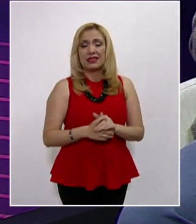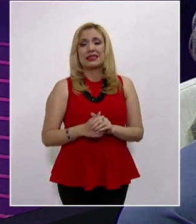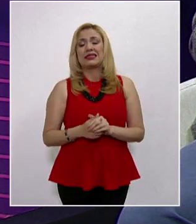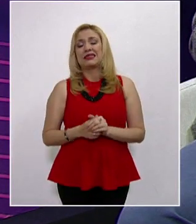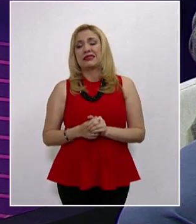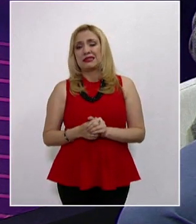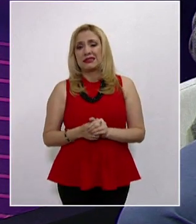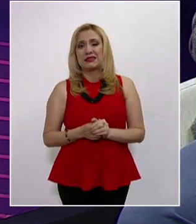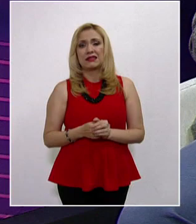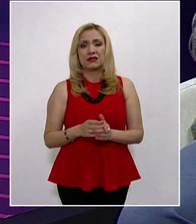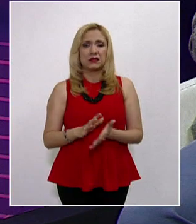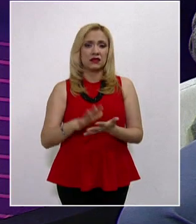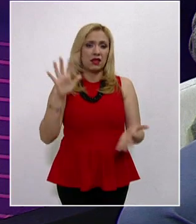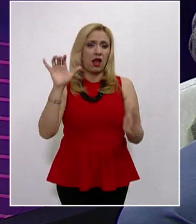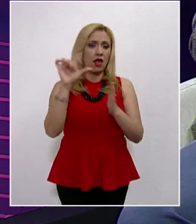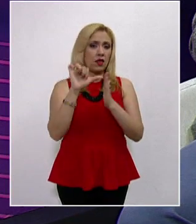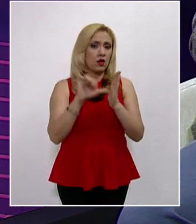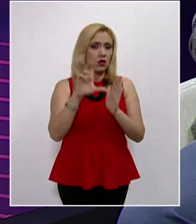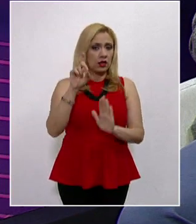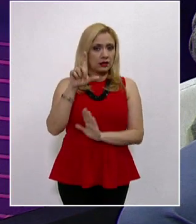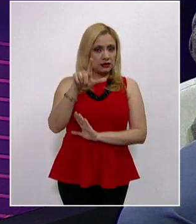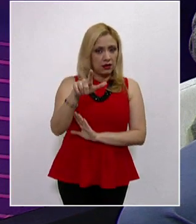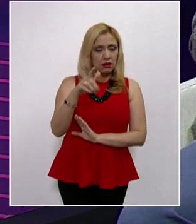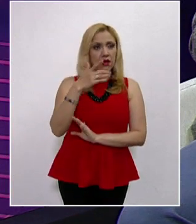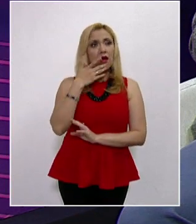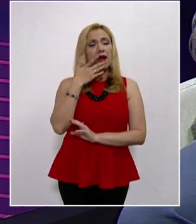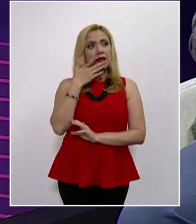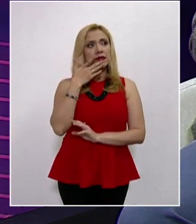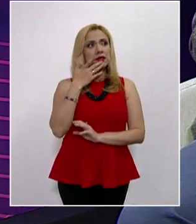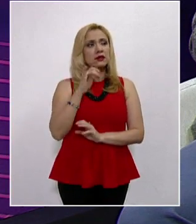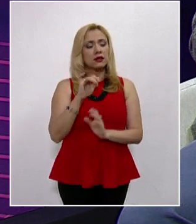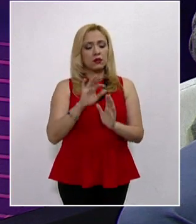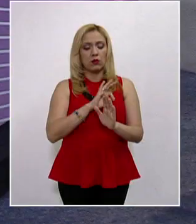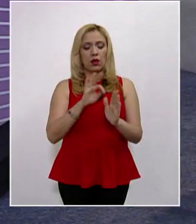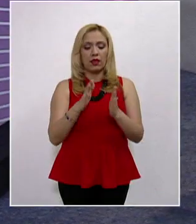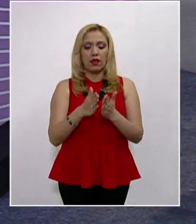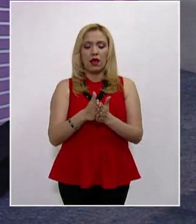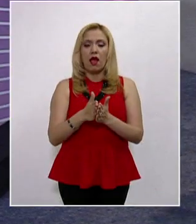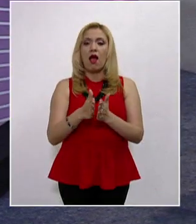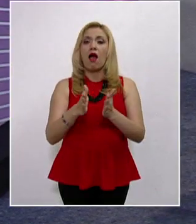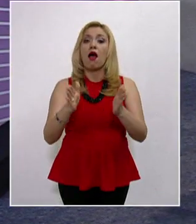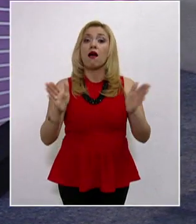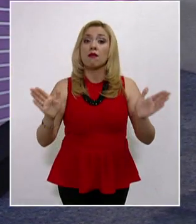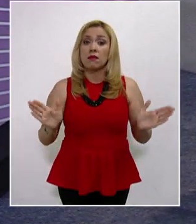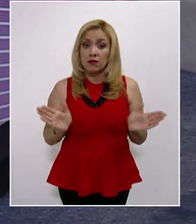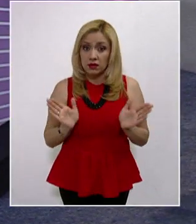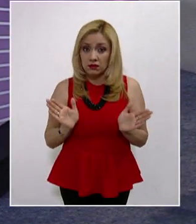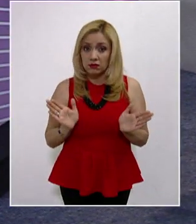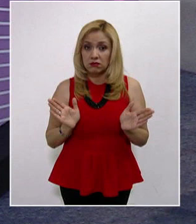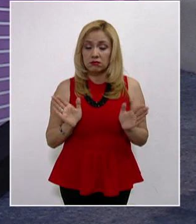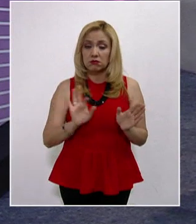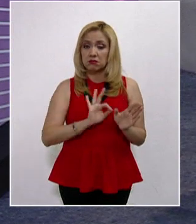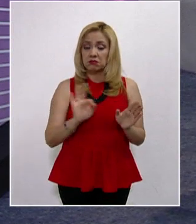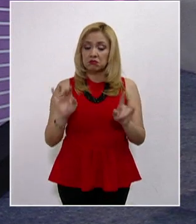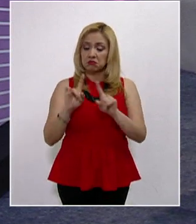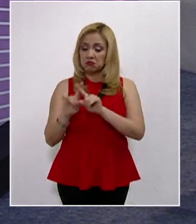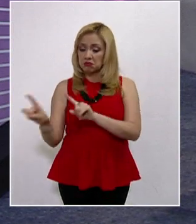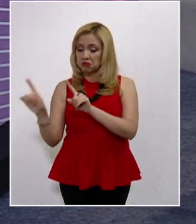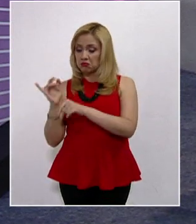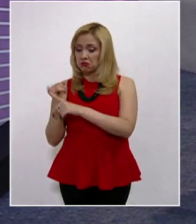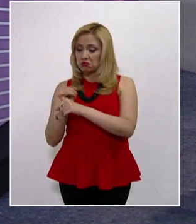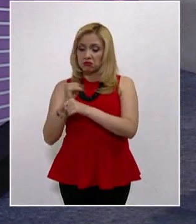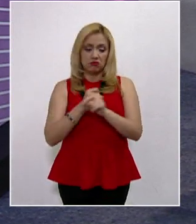particularmente en el artículo 37, me parece, que permite, que abre, que puede haber distintas